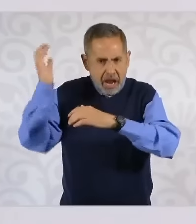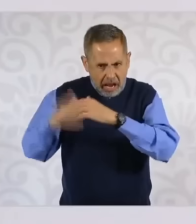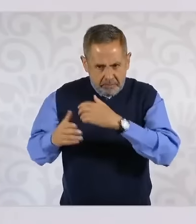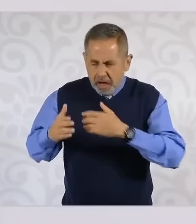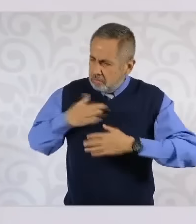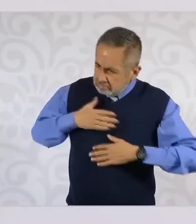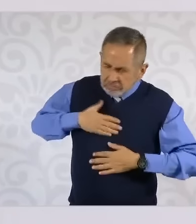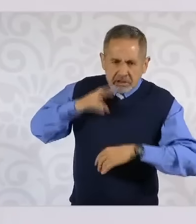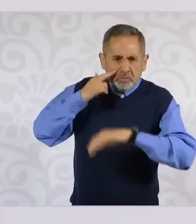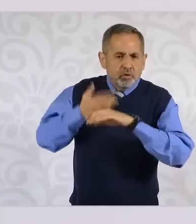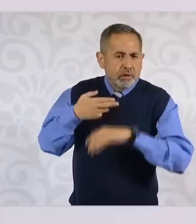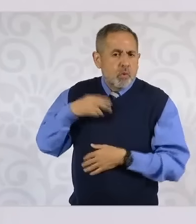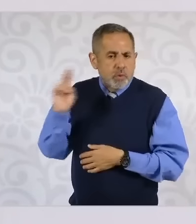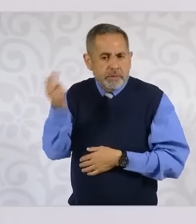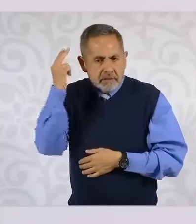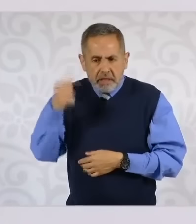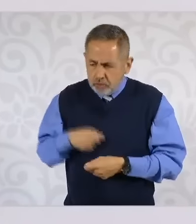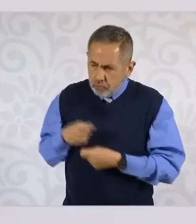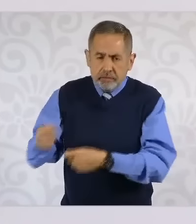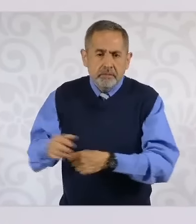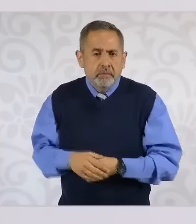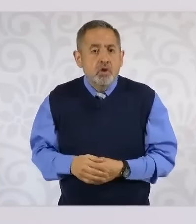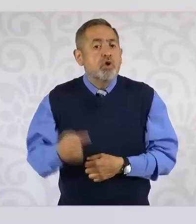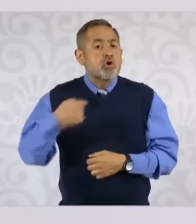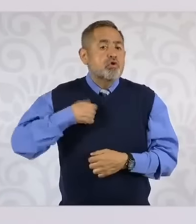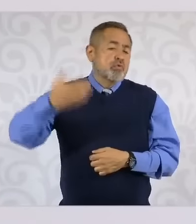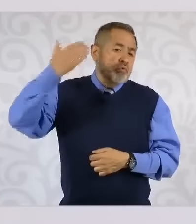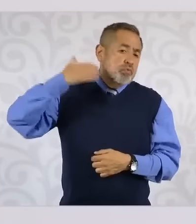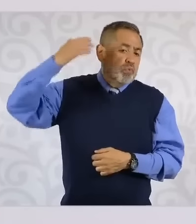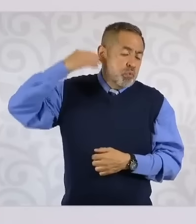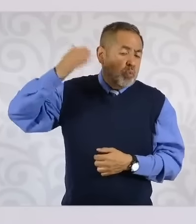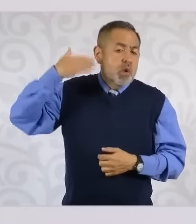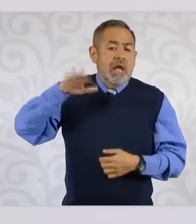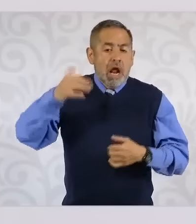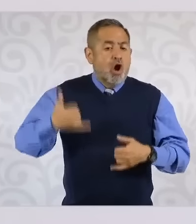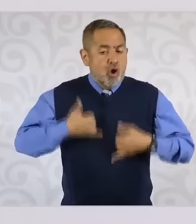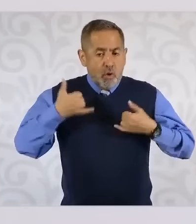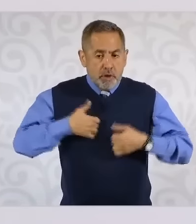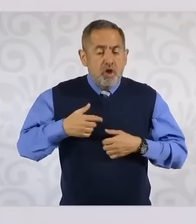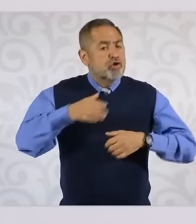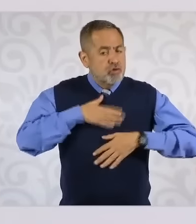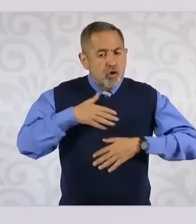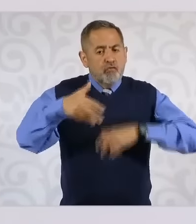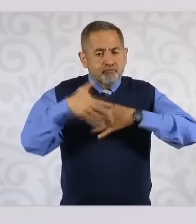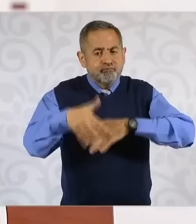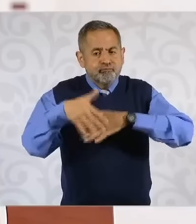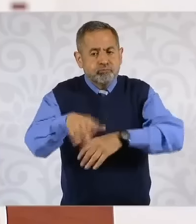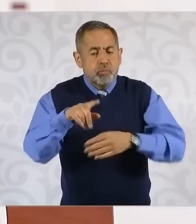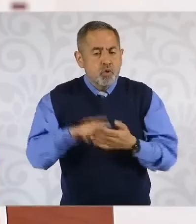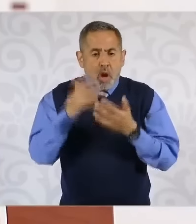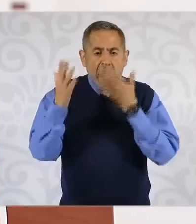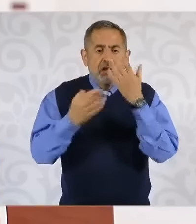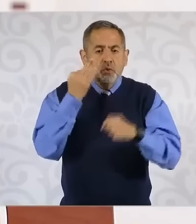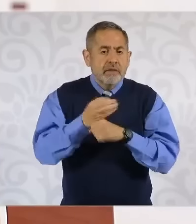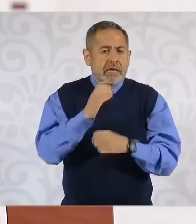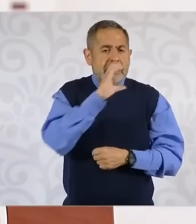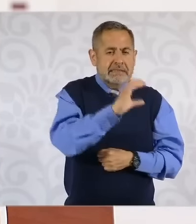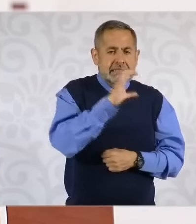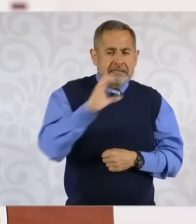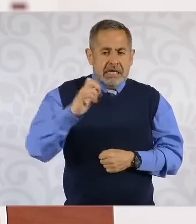Me tocó participar en dos movimientos estudiantiles de joven. Uno, cuando fui estudiante del CCH